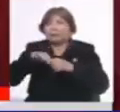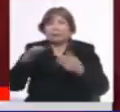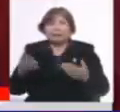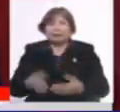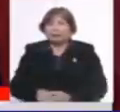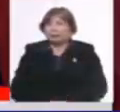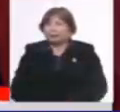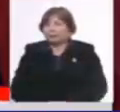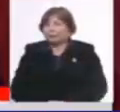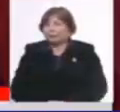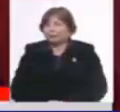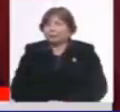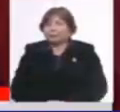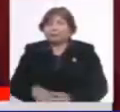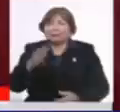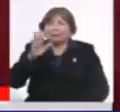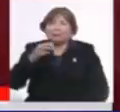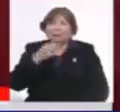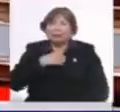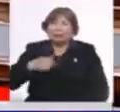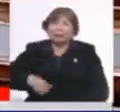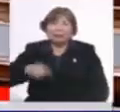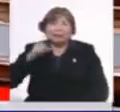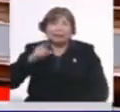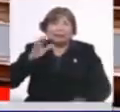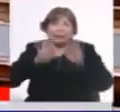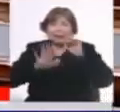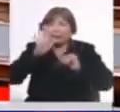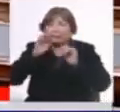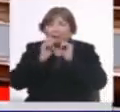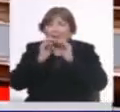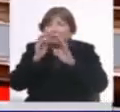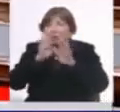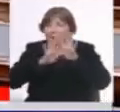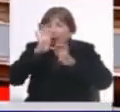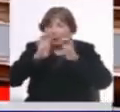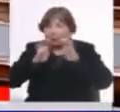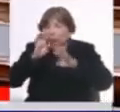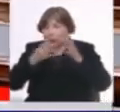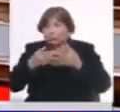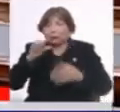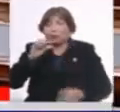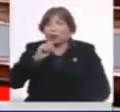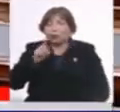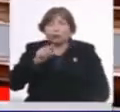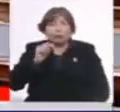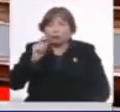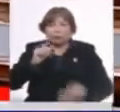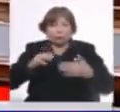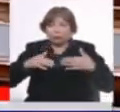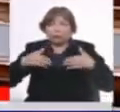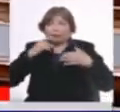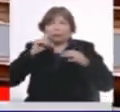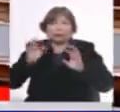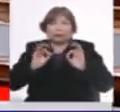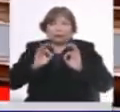¿no? Y vamos a llegar entonces, con el mismo problema. Señor Premier, usted en 15 días evaluó que el señor González no